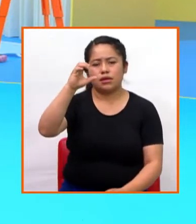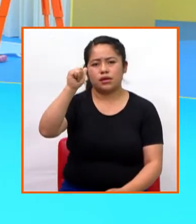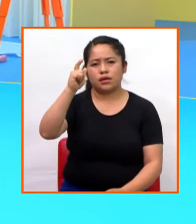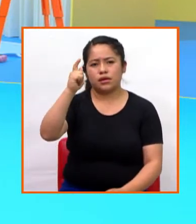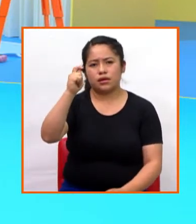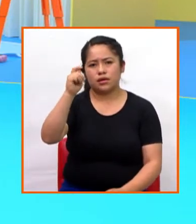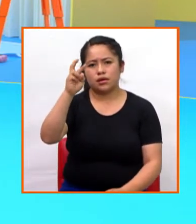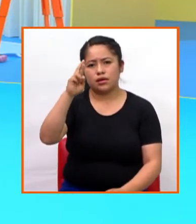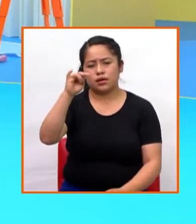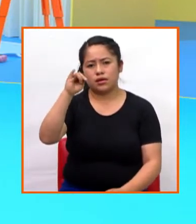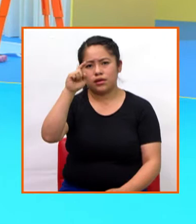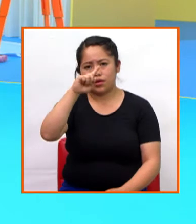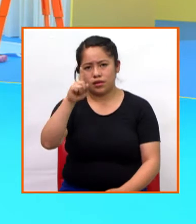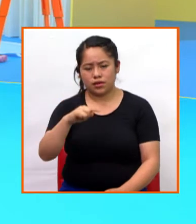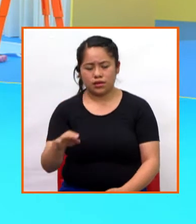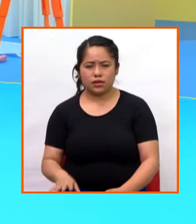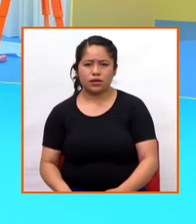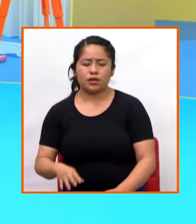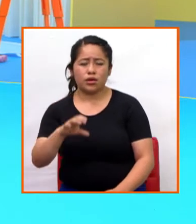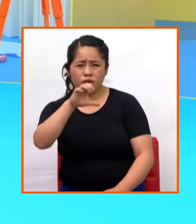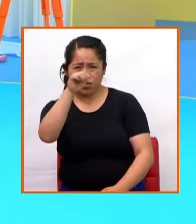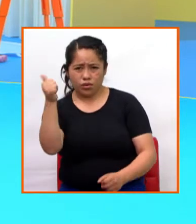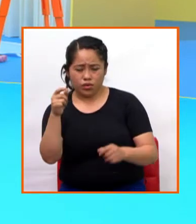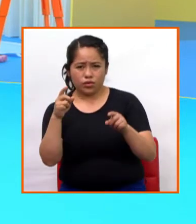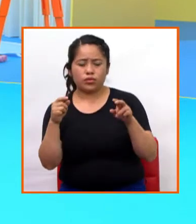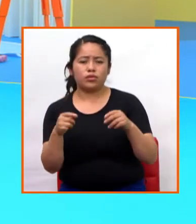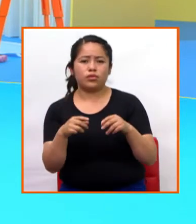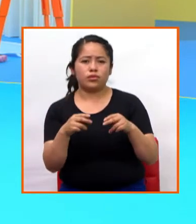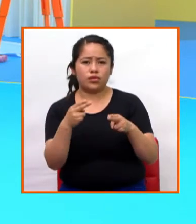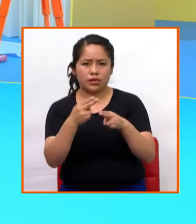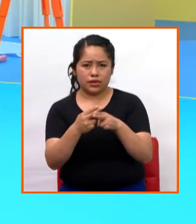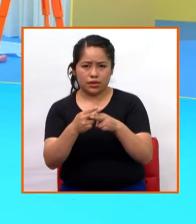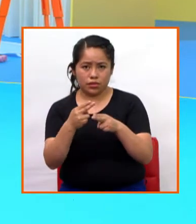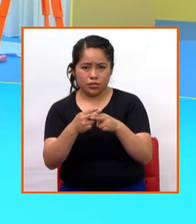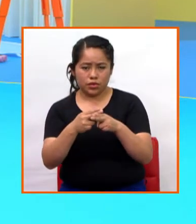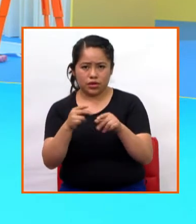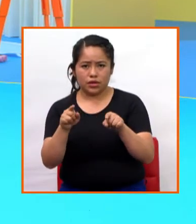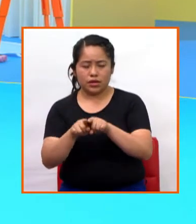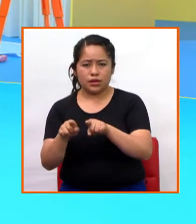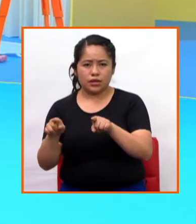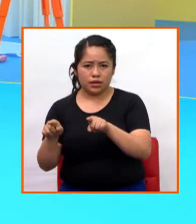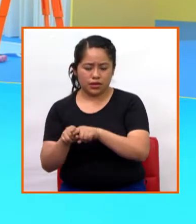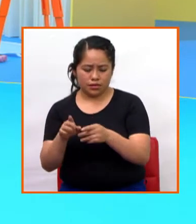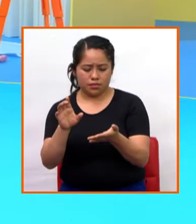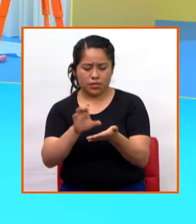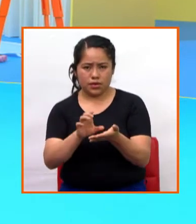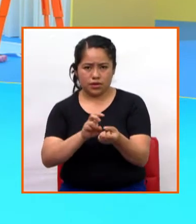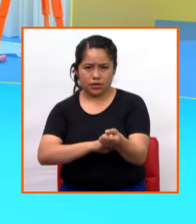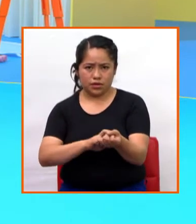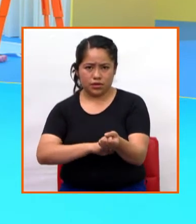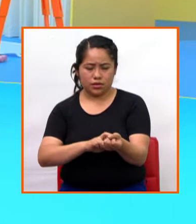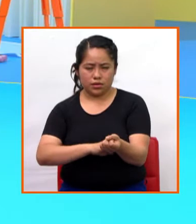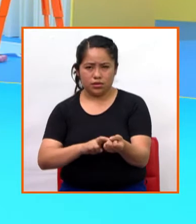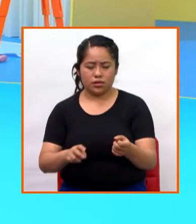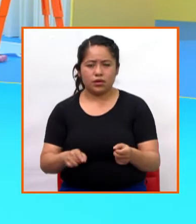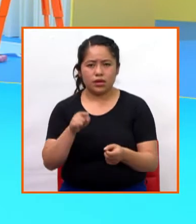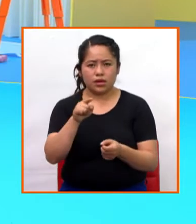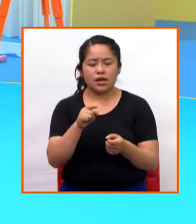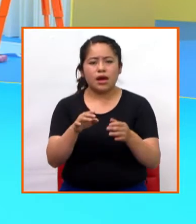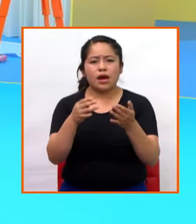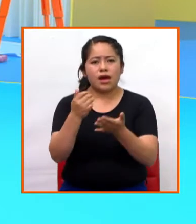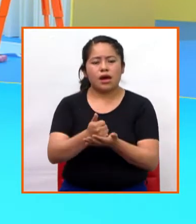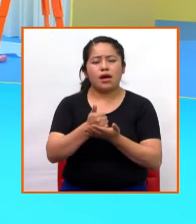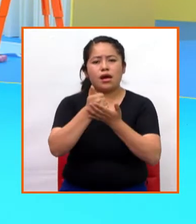también a los oligodendrocitos. Los oligodendrocitos tienen la función de proporcionar mielina, es decir, forman